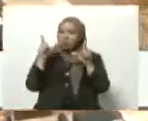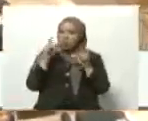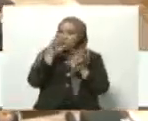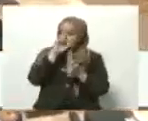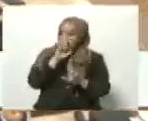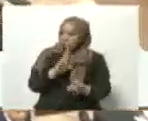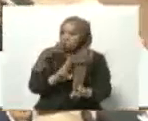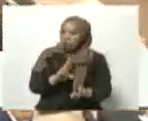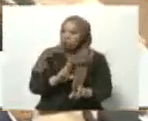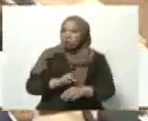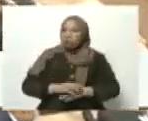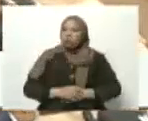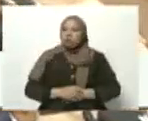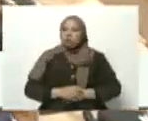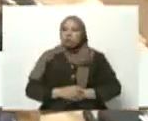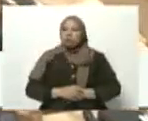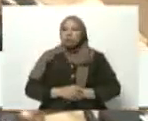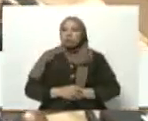salvedad